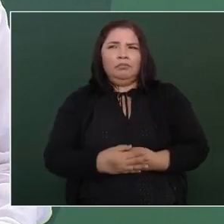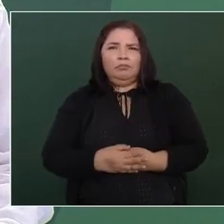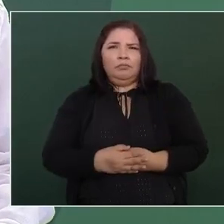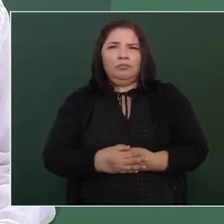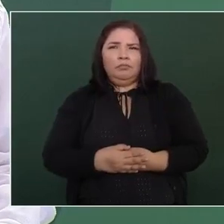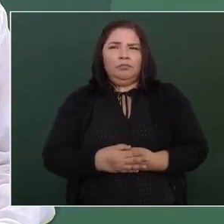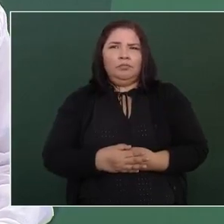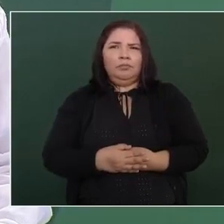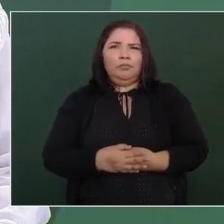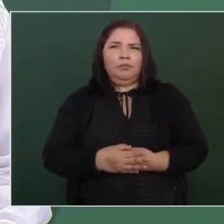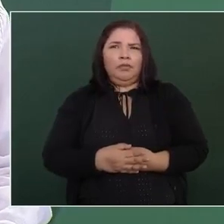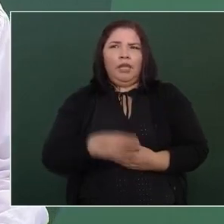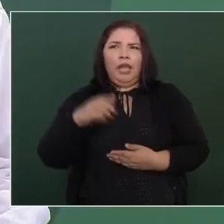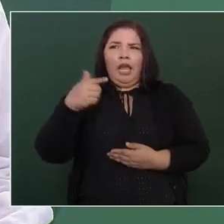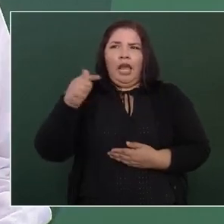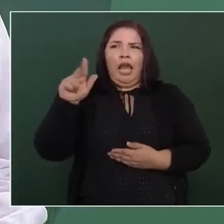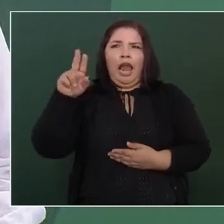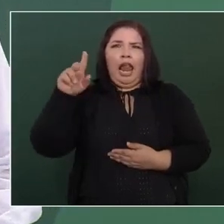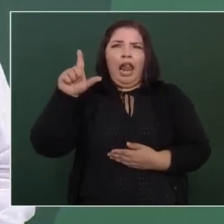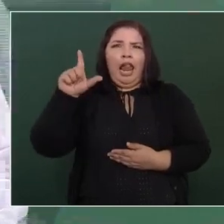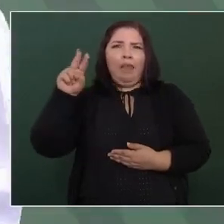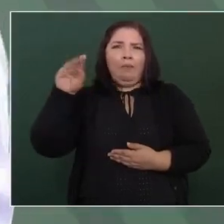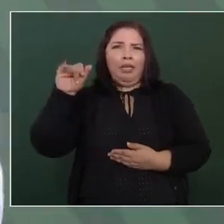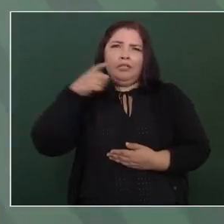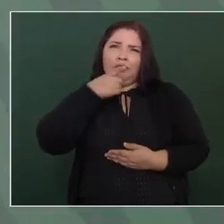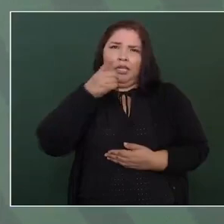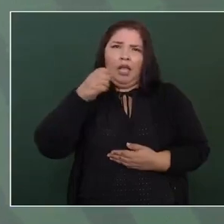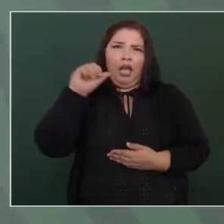Decía Galván, Acapulco sí,